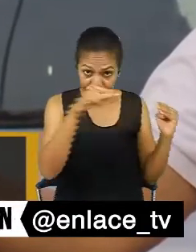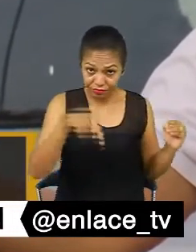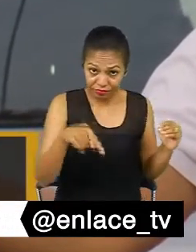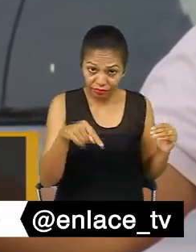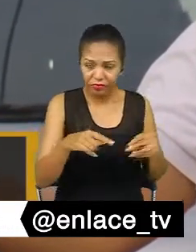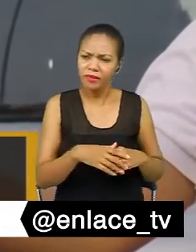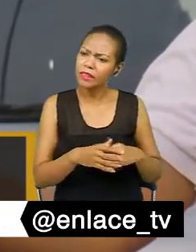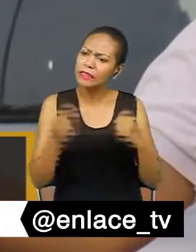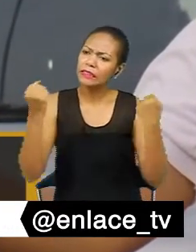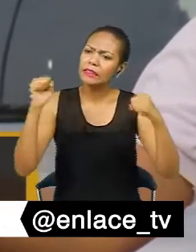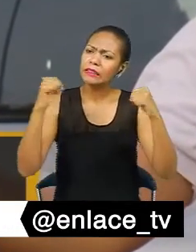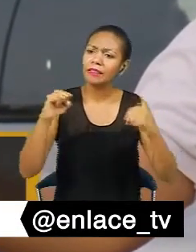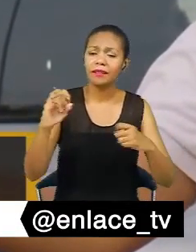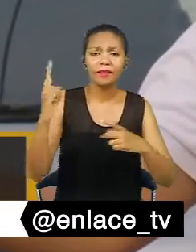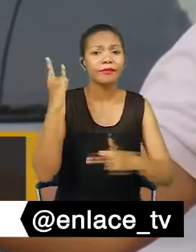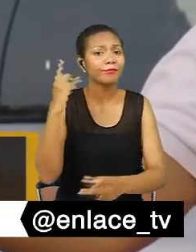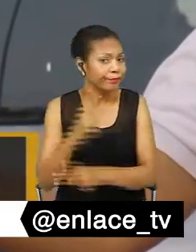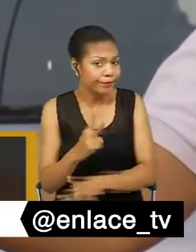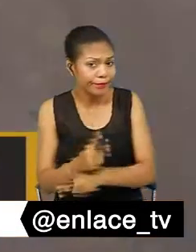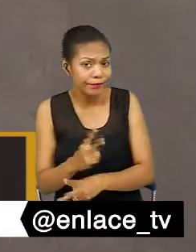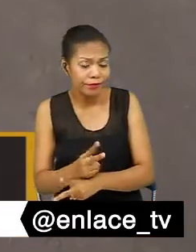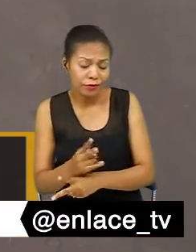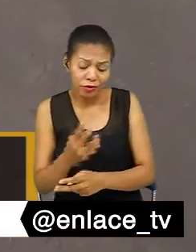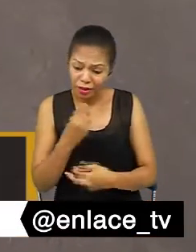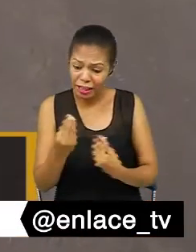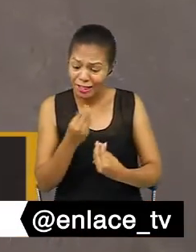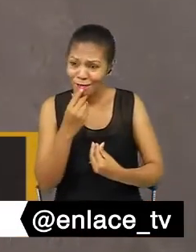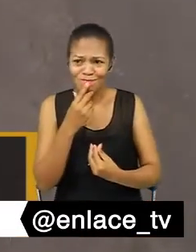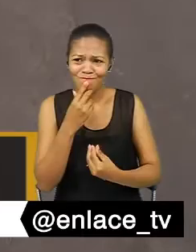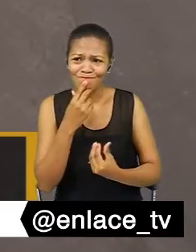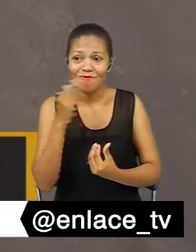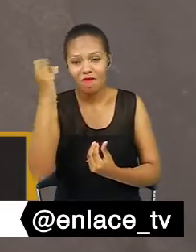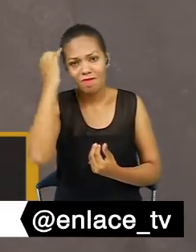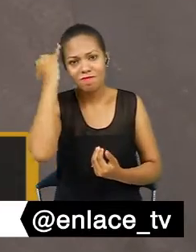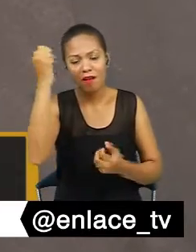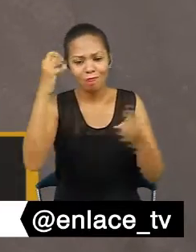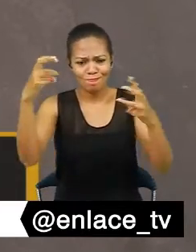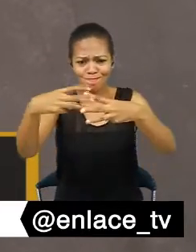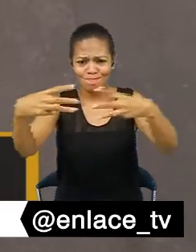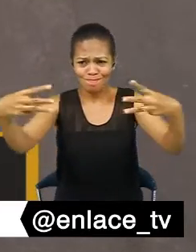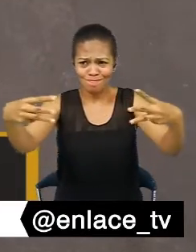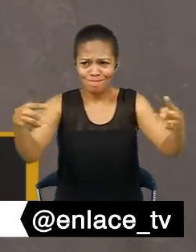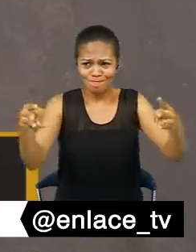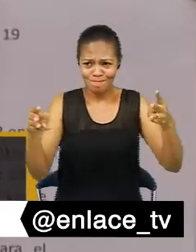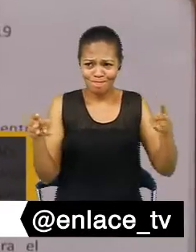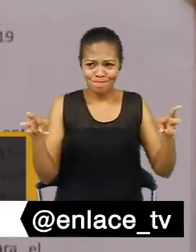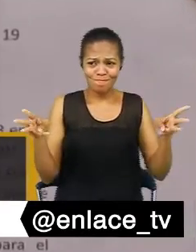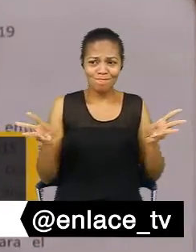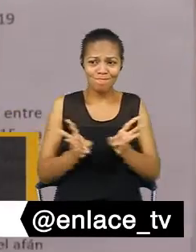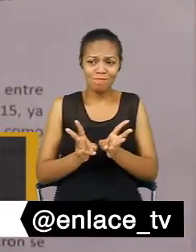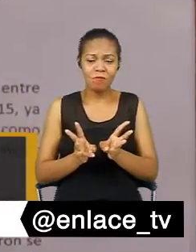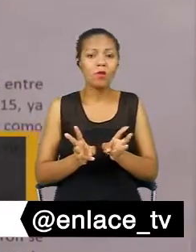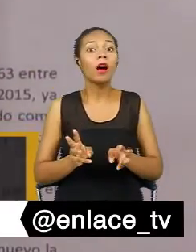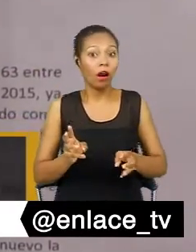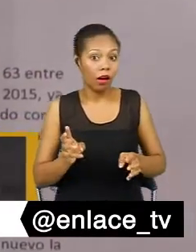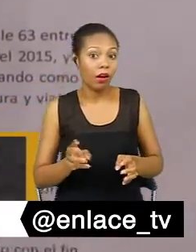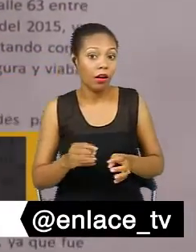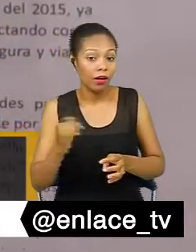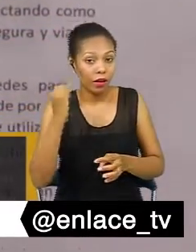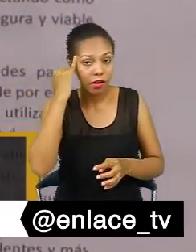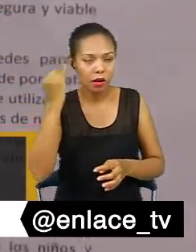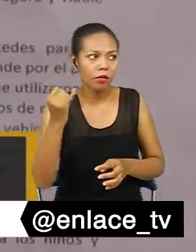la seguridad de las personas, lo tapamos. Hemos llamado a infraestructura, incluso hace como un mes aproximadamente se